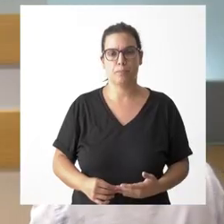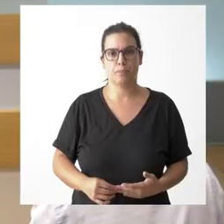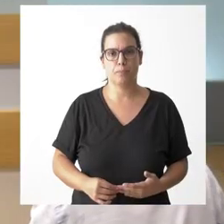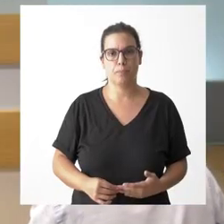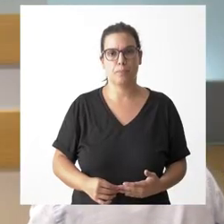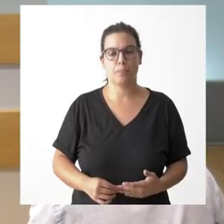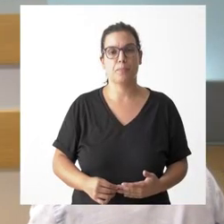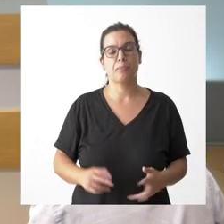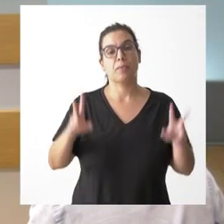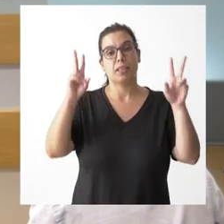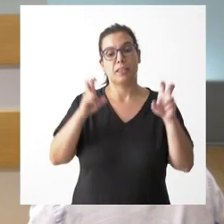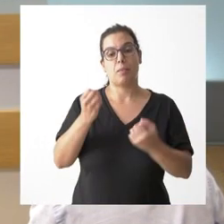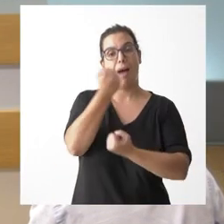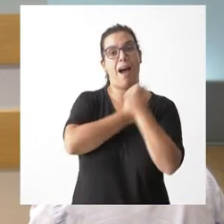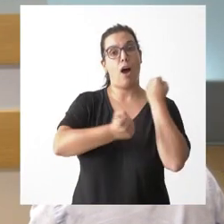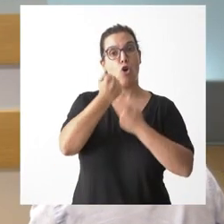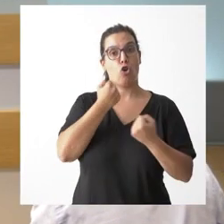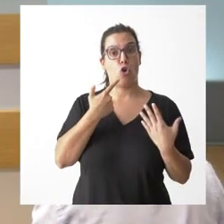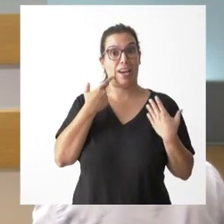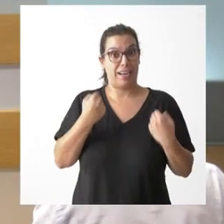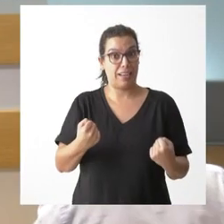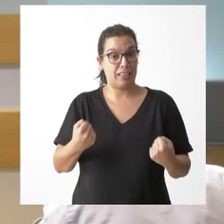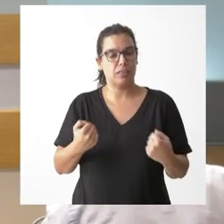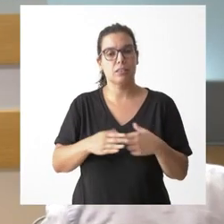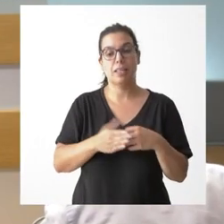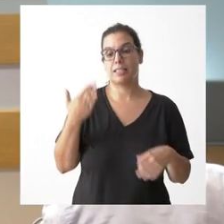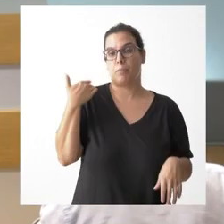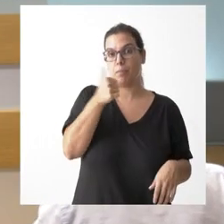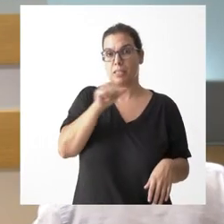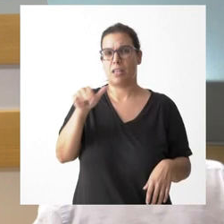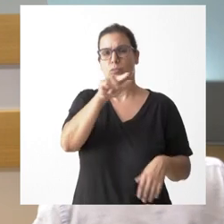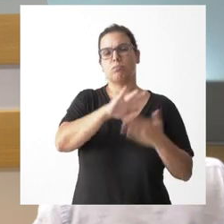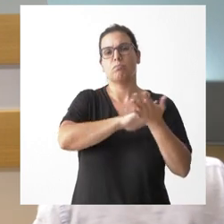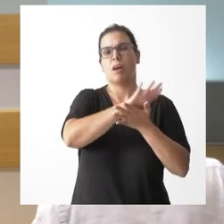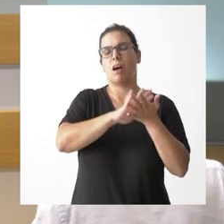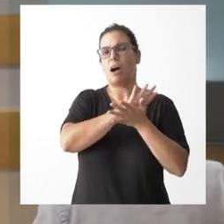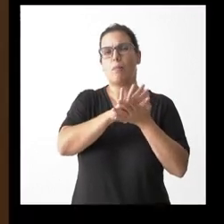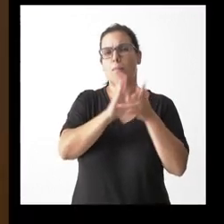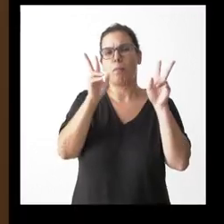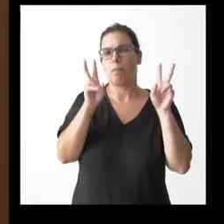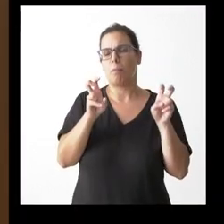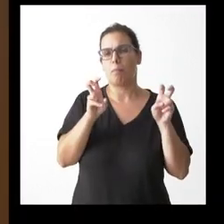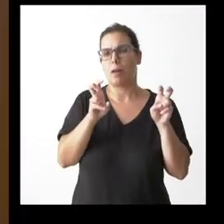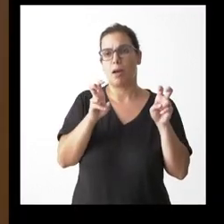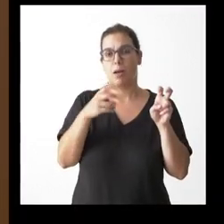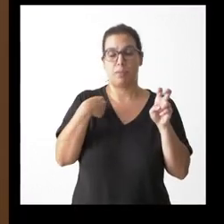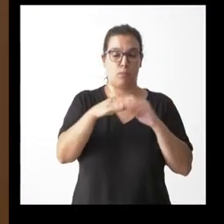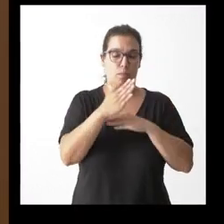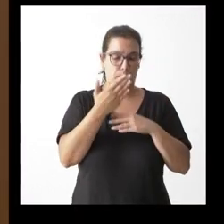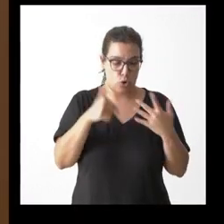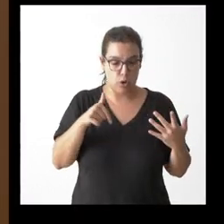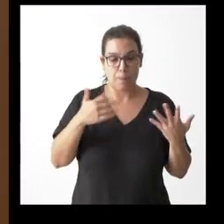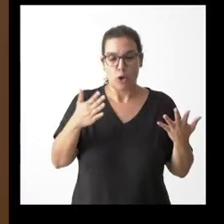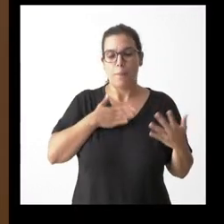Sobre el tema del ahorro energético, la semana pasada nos hablaba de lo que nos ha planteado hoy, pero a mí me gustaría